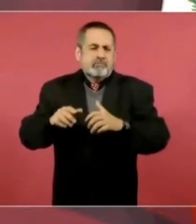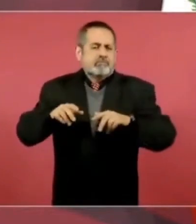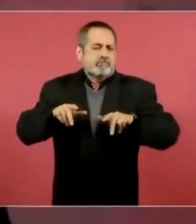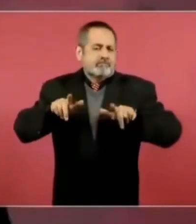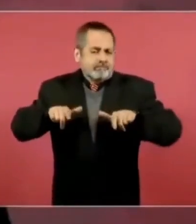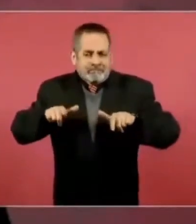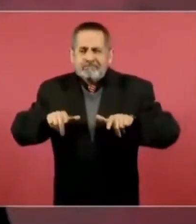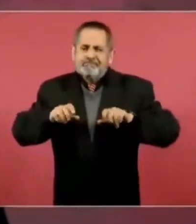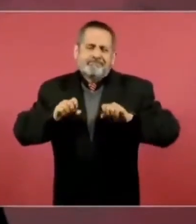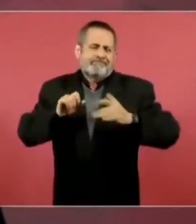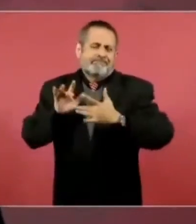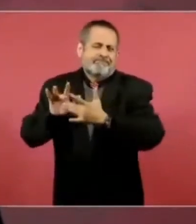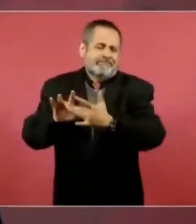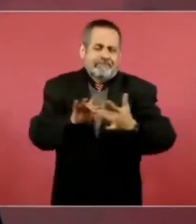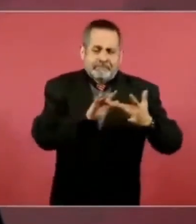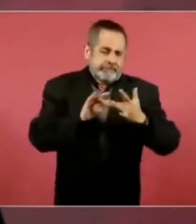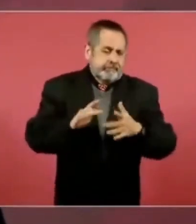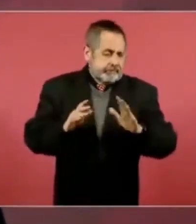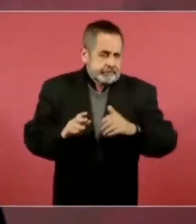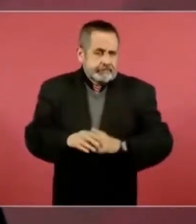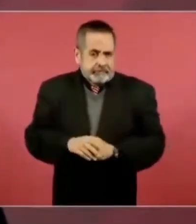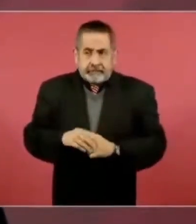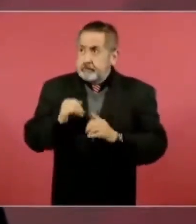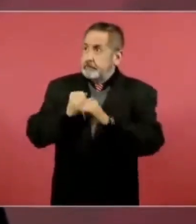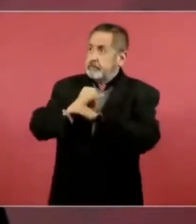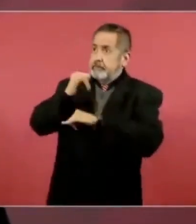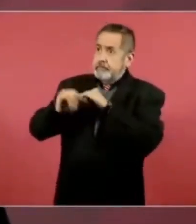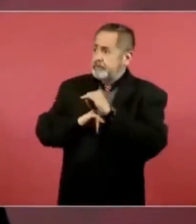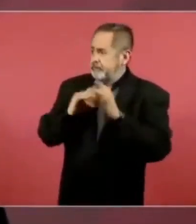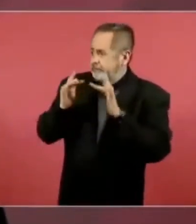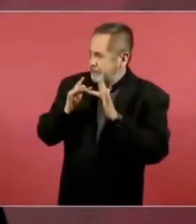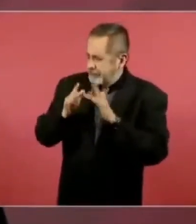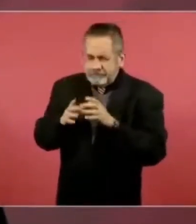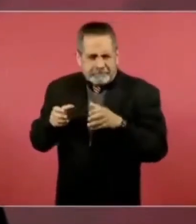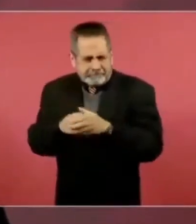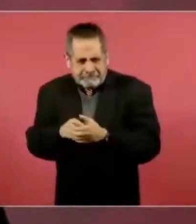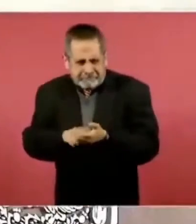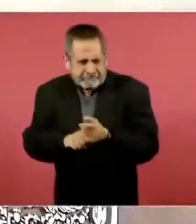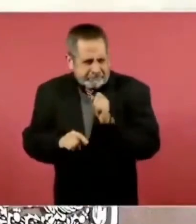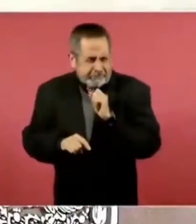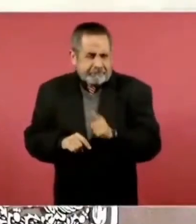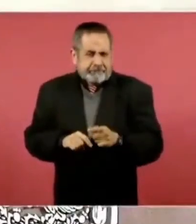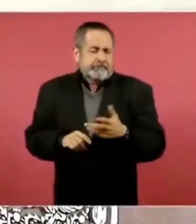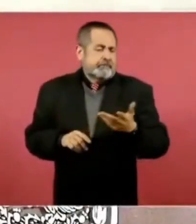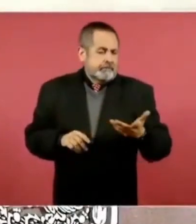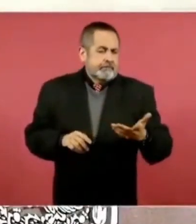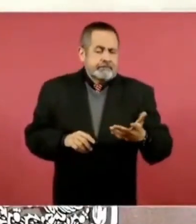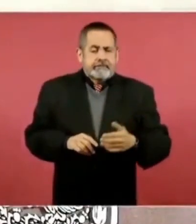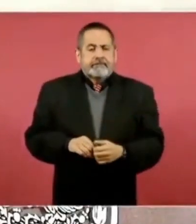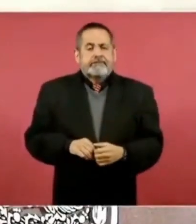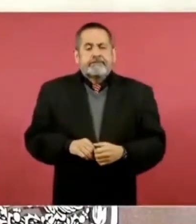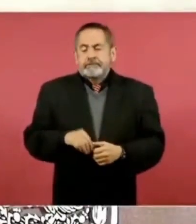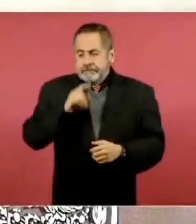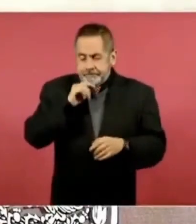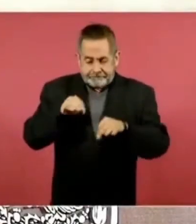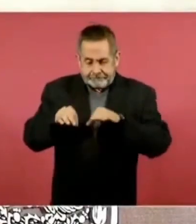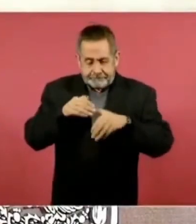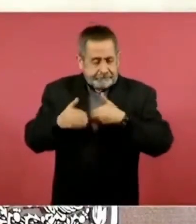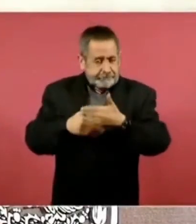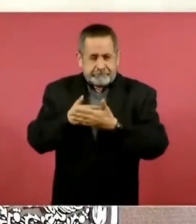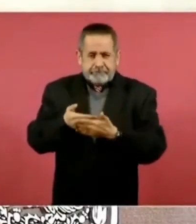plataformas, algunos organismos internacionales y obviamente en un trabajo